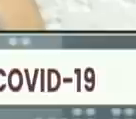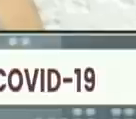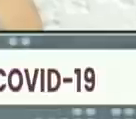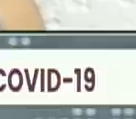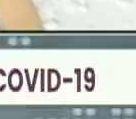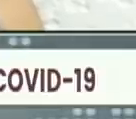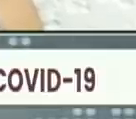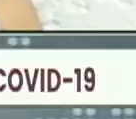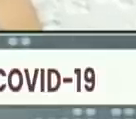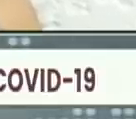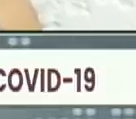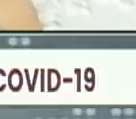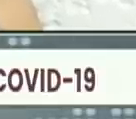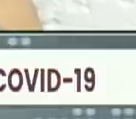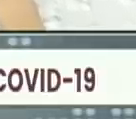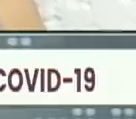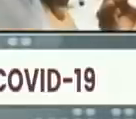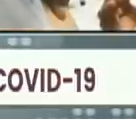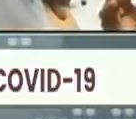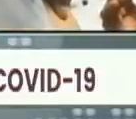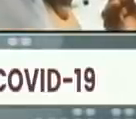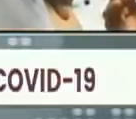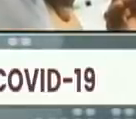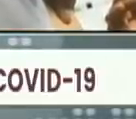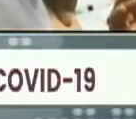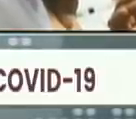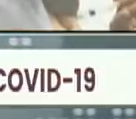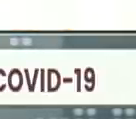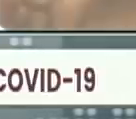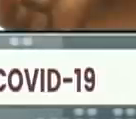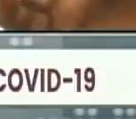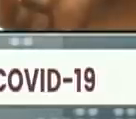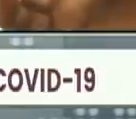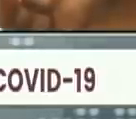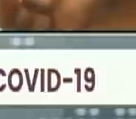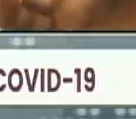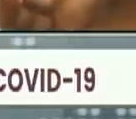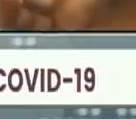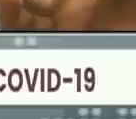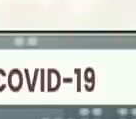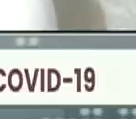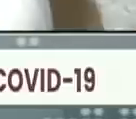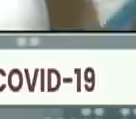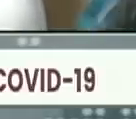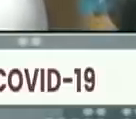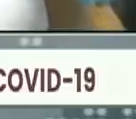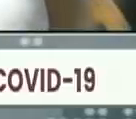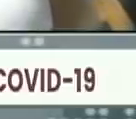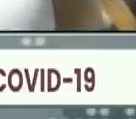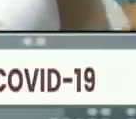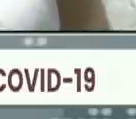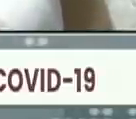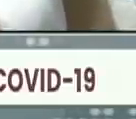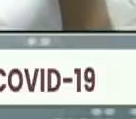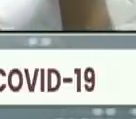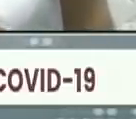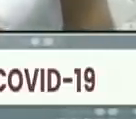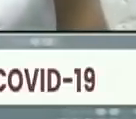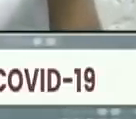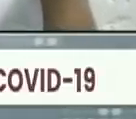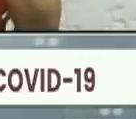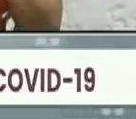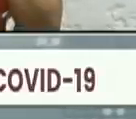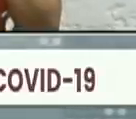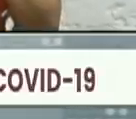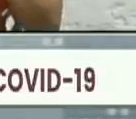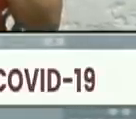¿Cómo lo dije? Porque yo lo dije, señora vicepresidenta, desde el mes de mayo que supimos de la vacuna rusa,